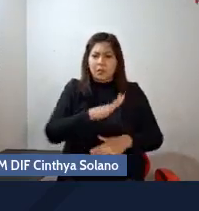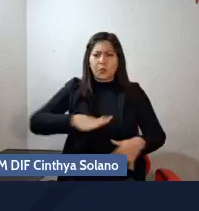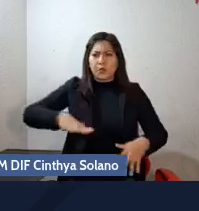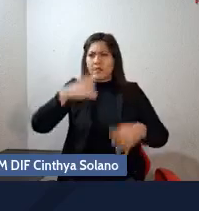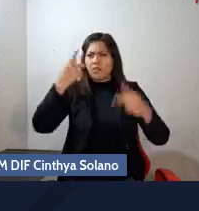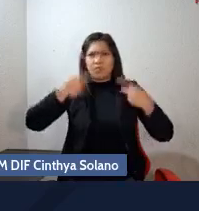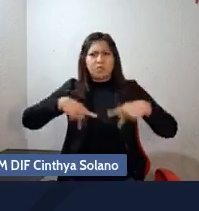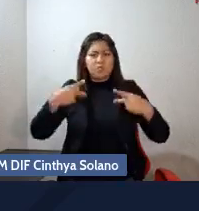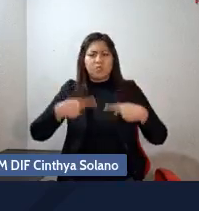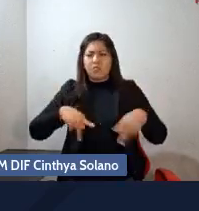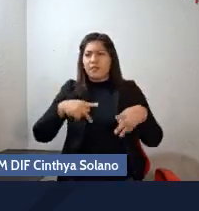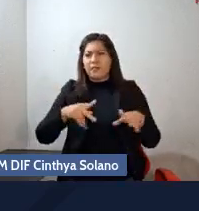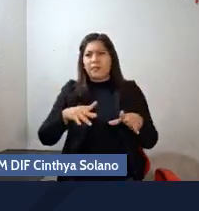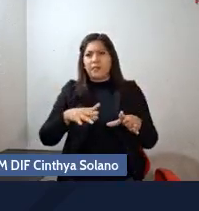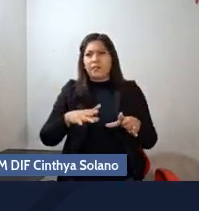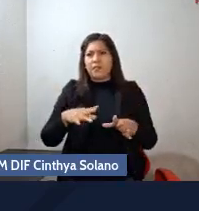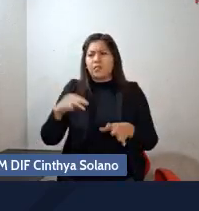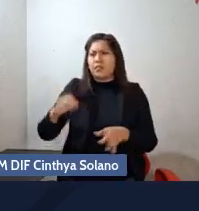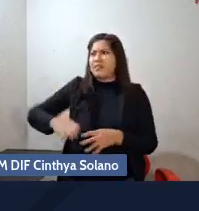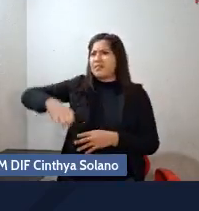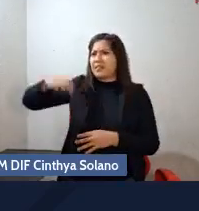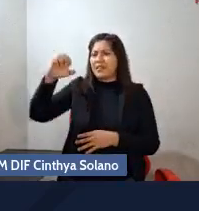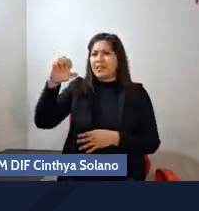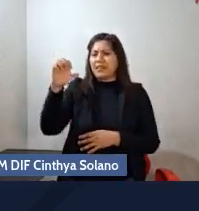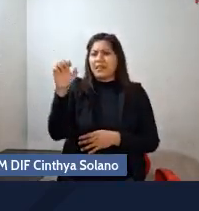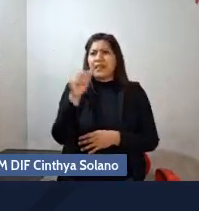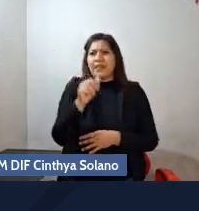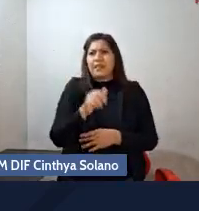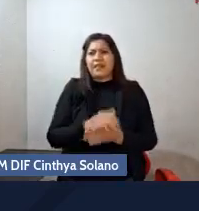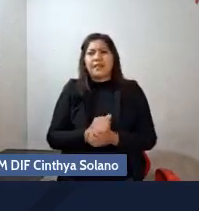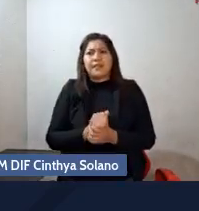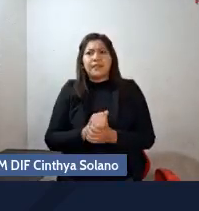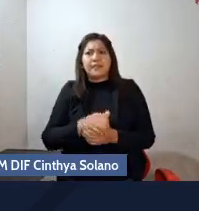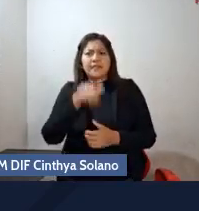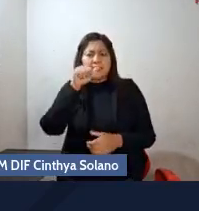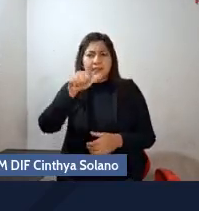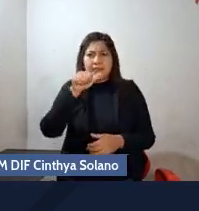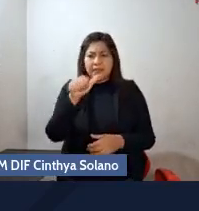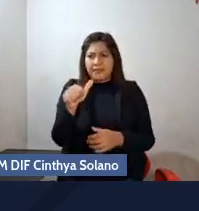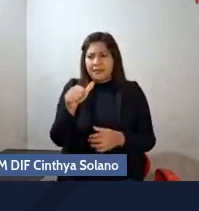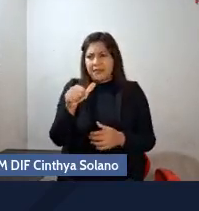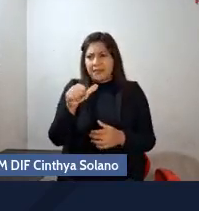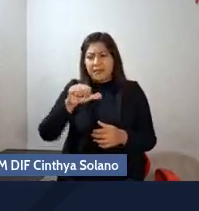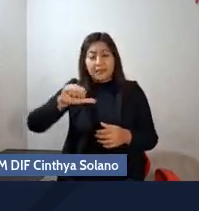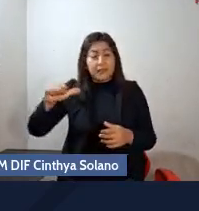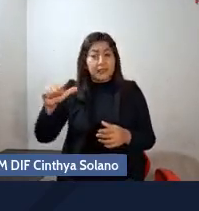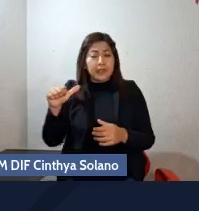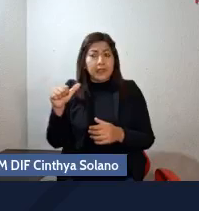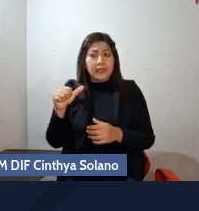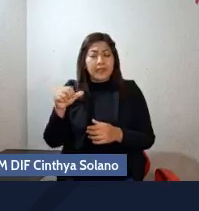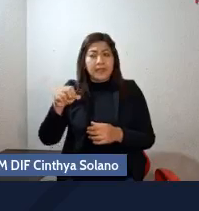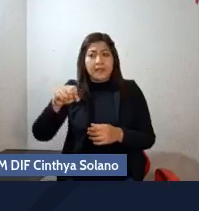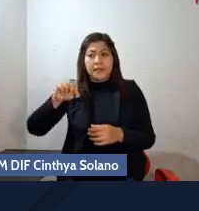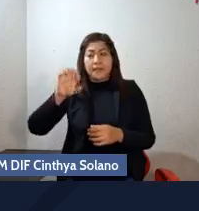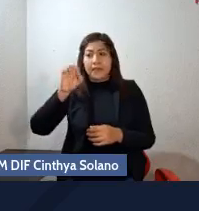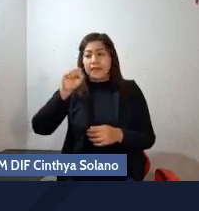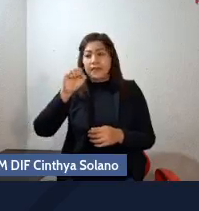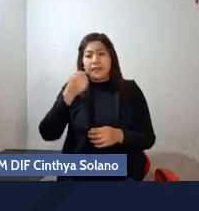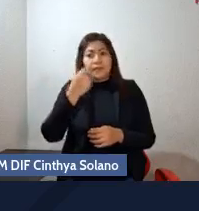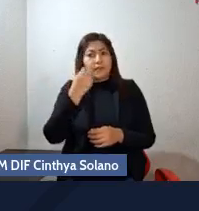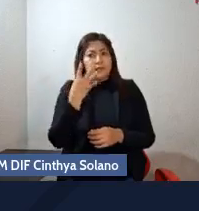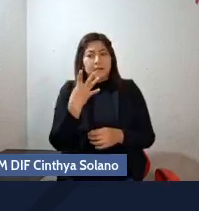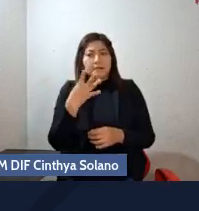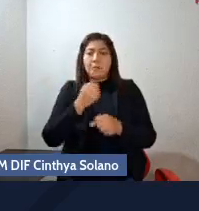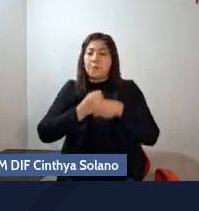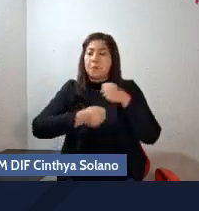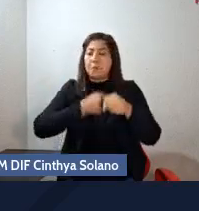de 16 a 64 años. Igual tenemos el testamento básico, que